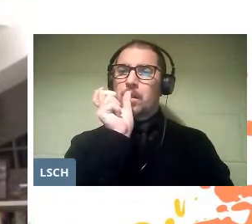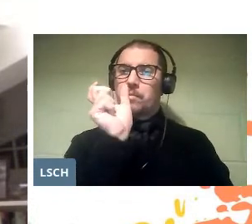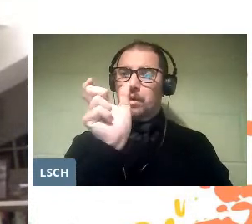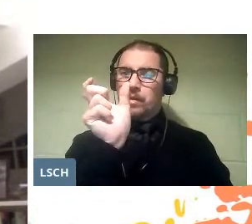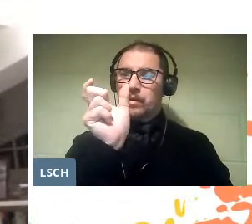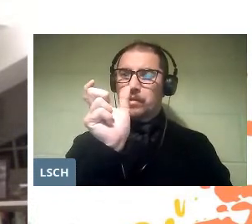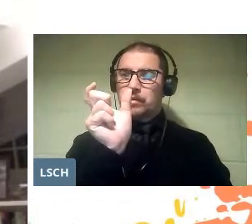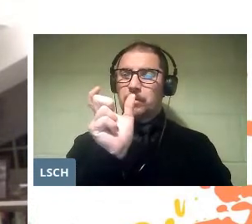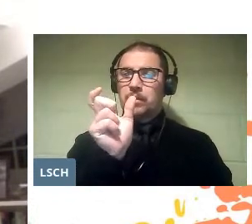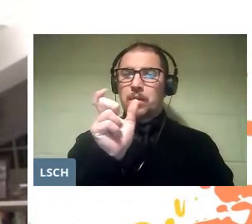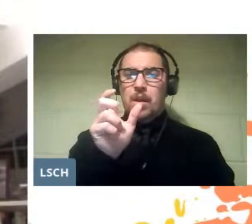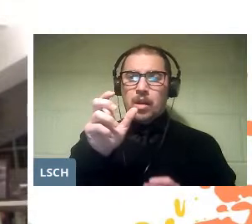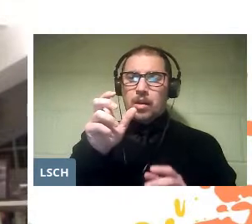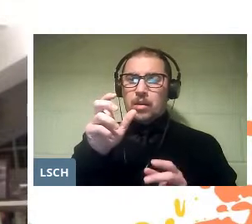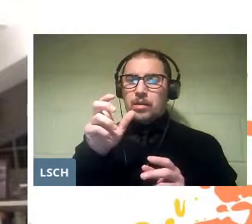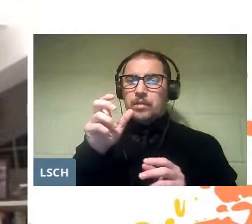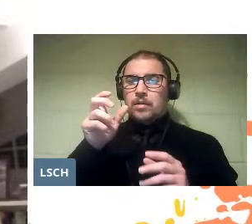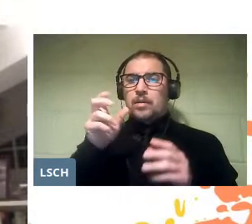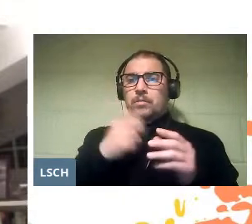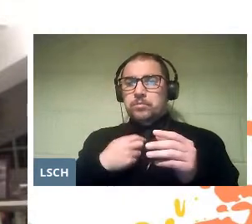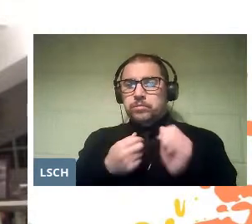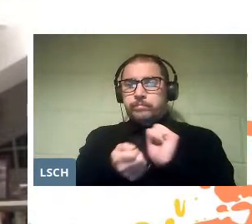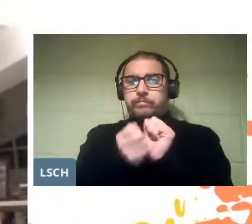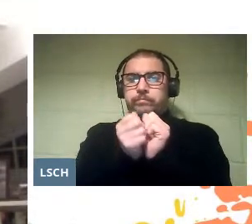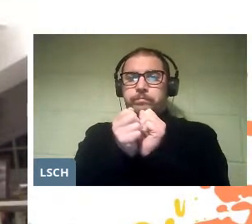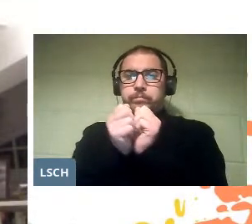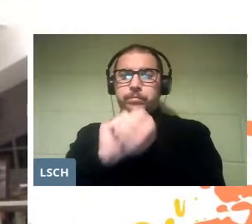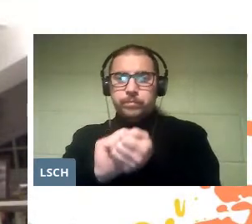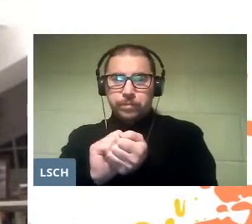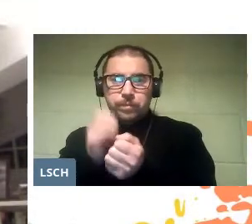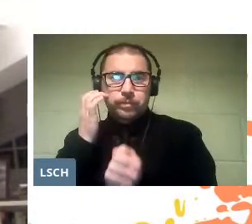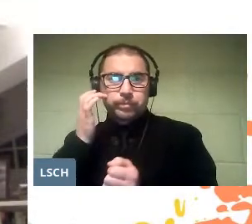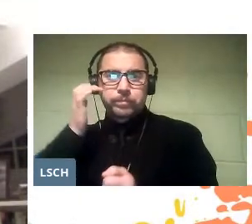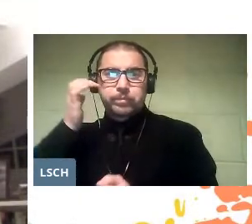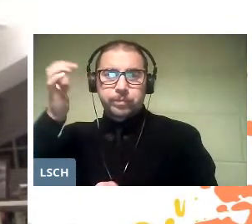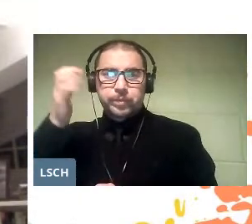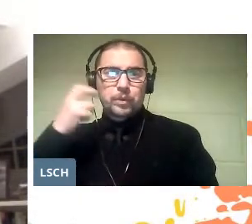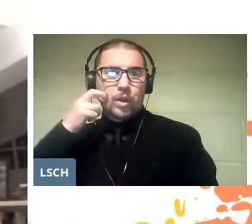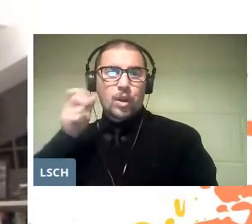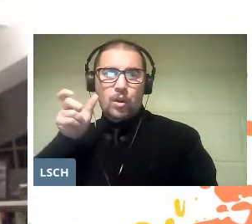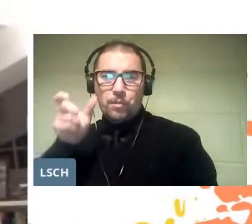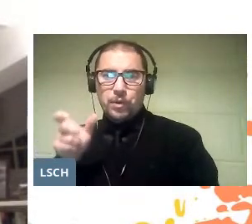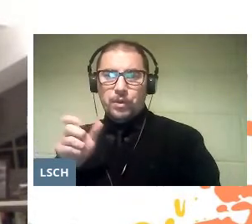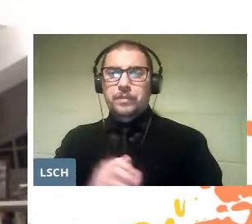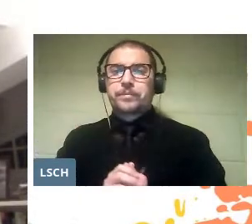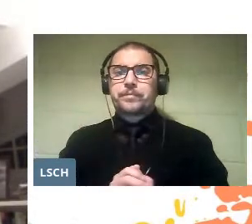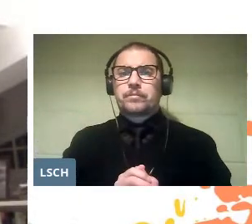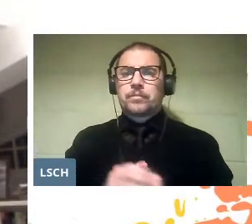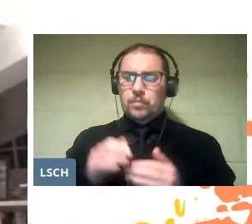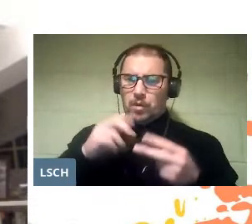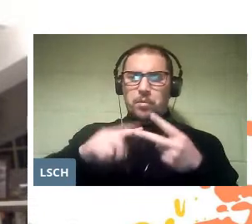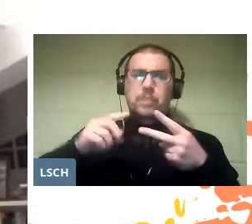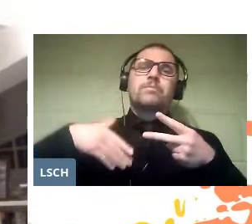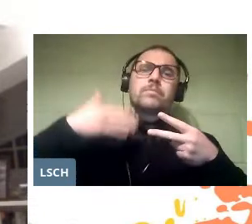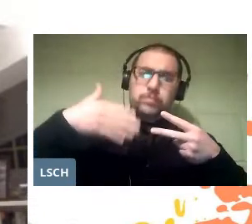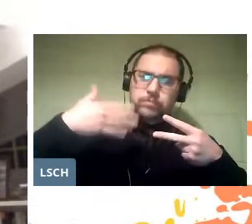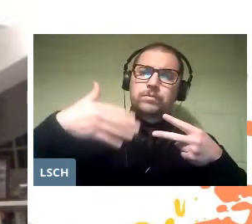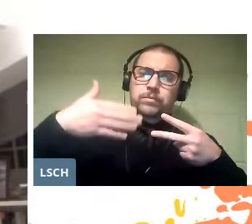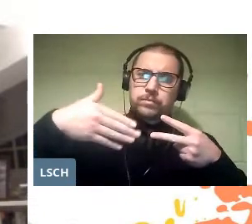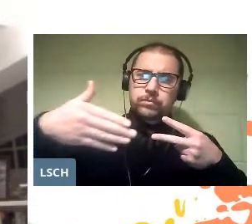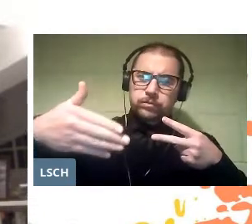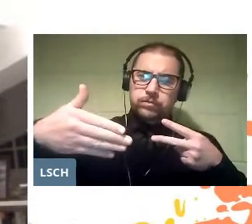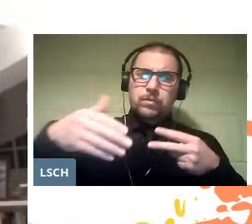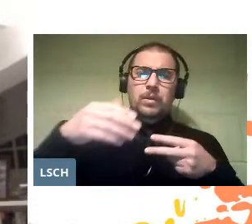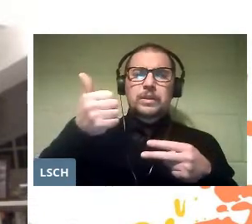homínido entrar en la ruta hacia el sapiens. Mucho más adelante aún, hace